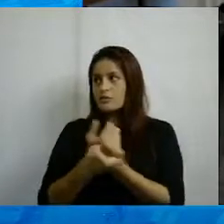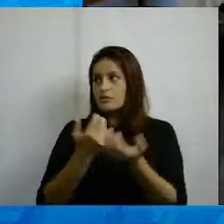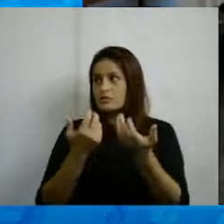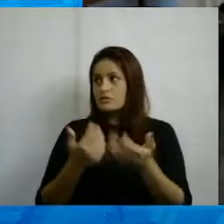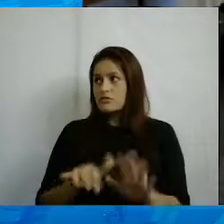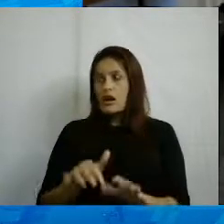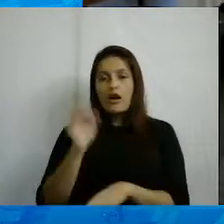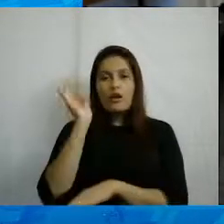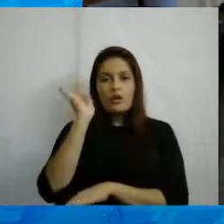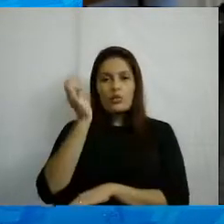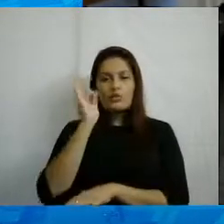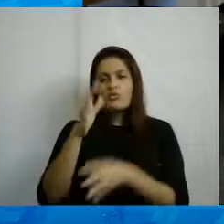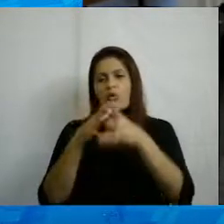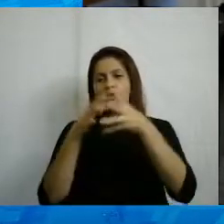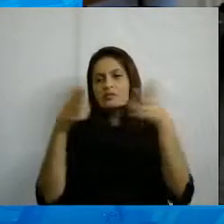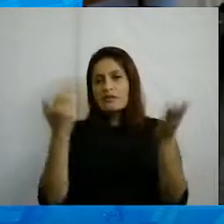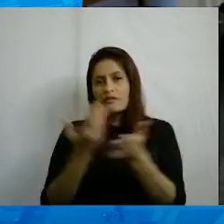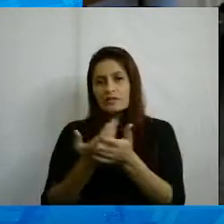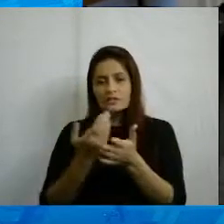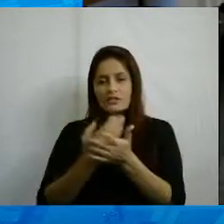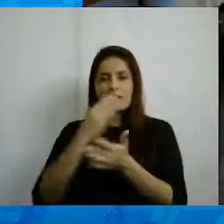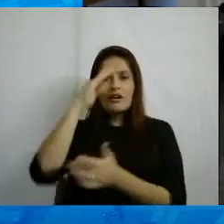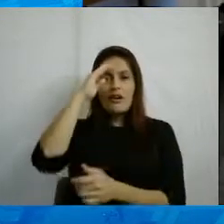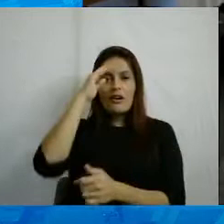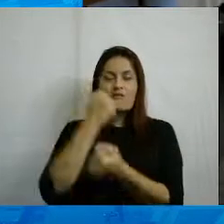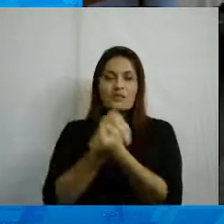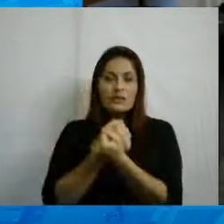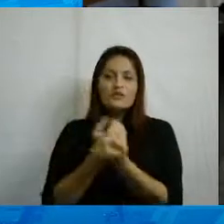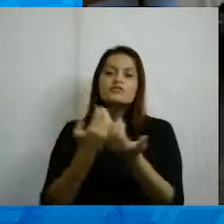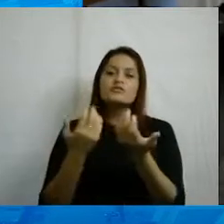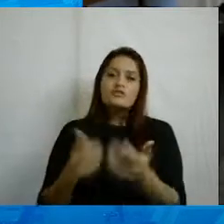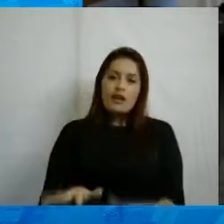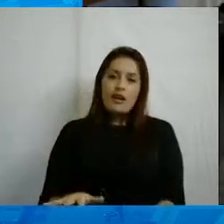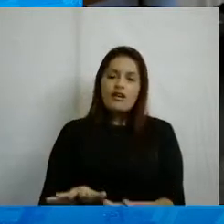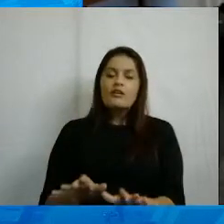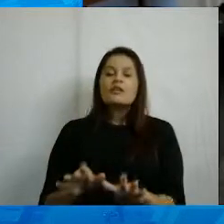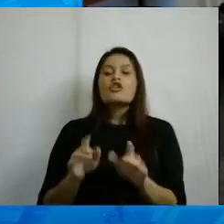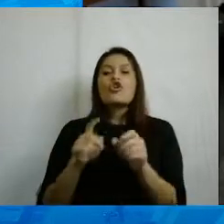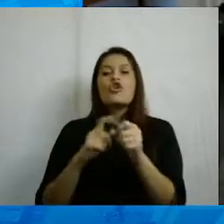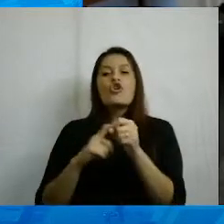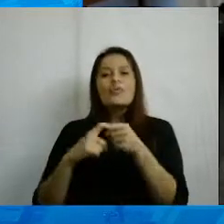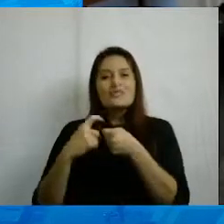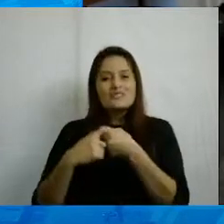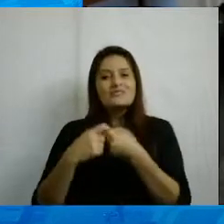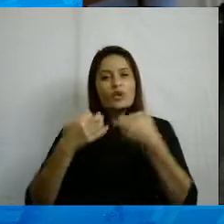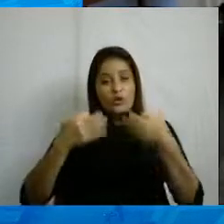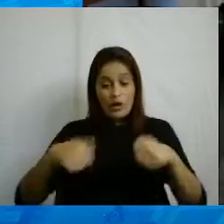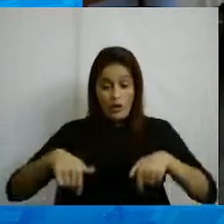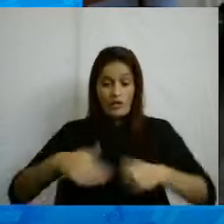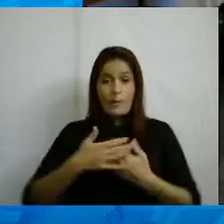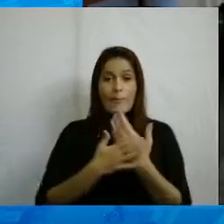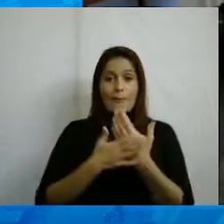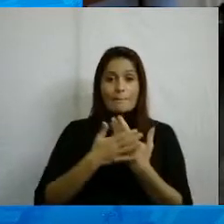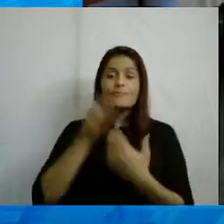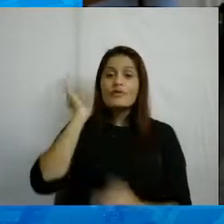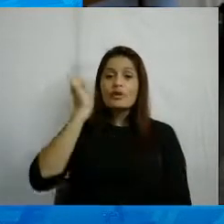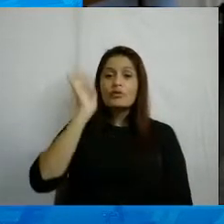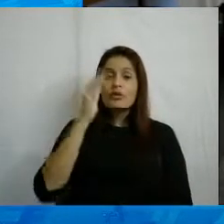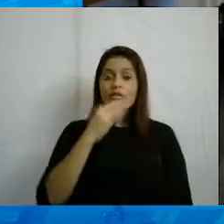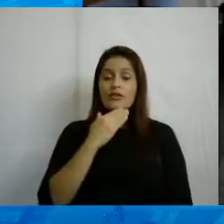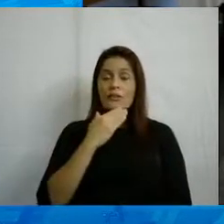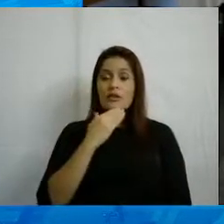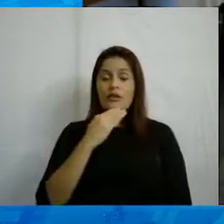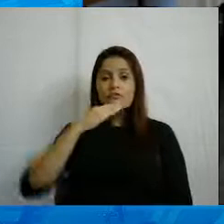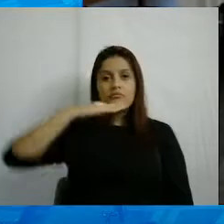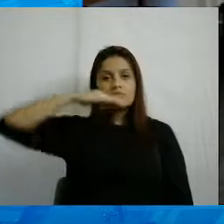reunido en varias ocasiones con Carabineros, hemos tenido el Consejo Comunal de Seguridad. Hoy día en la mañana justamente también nos reunimos con el